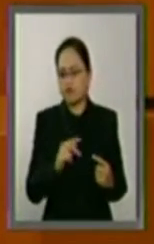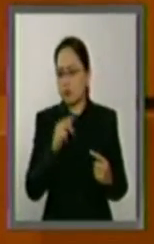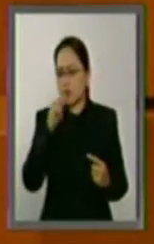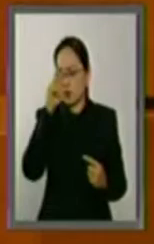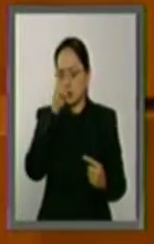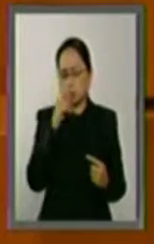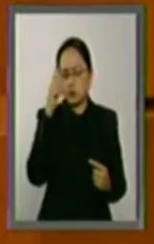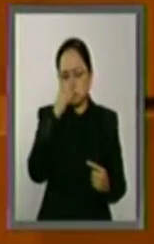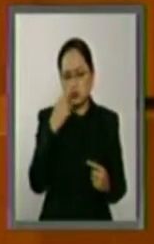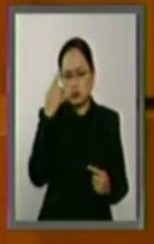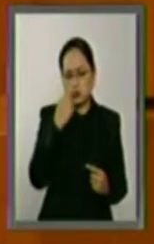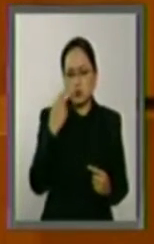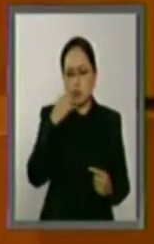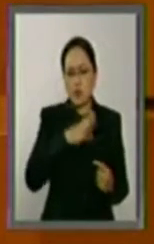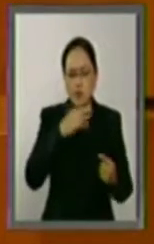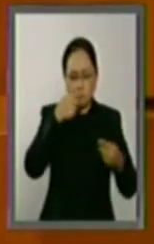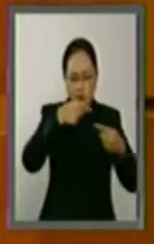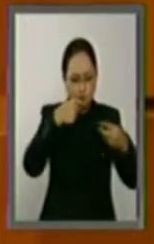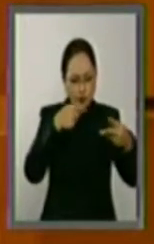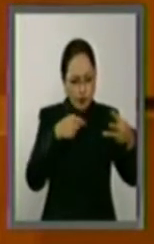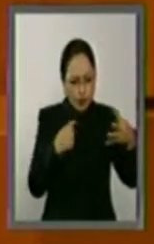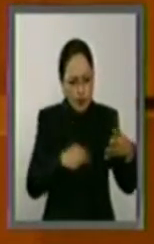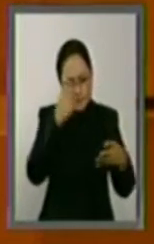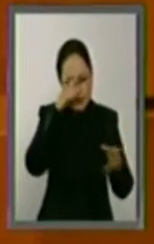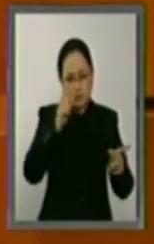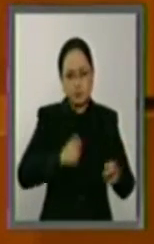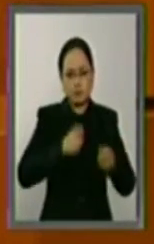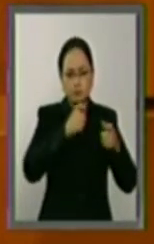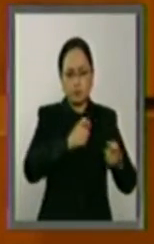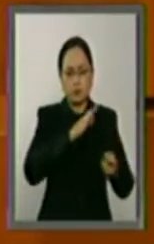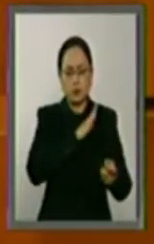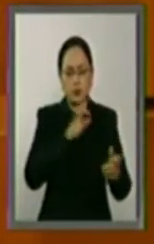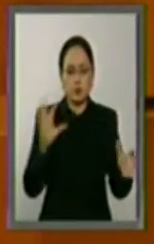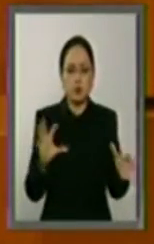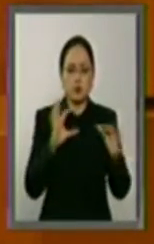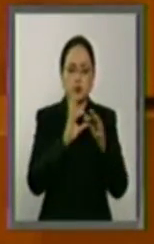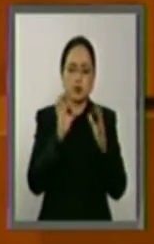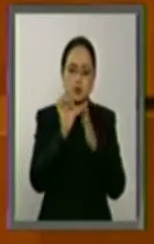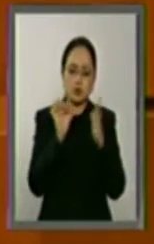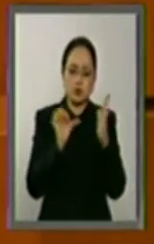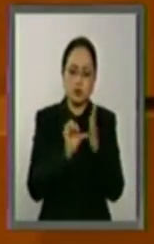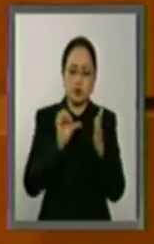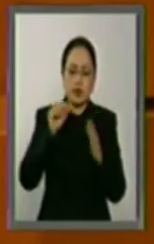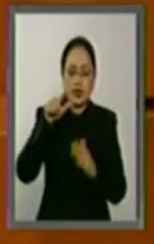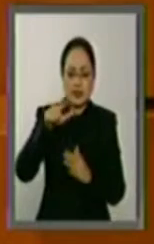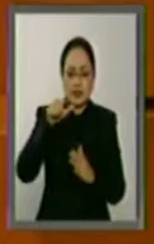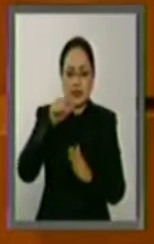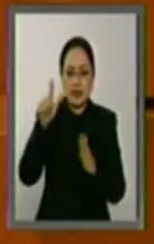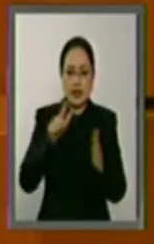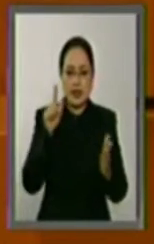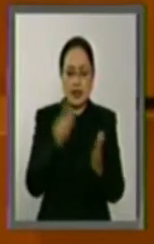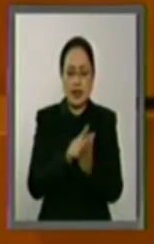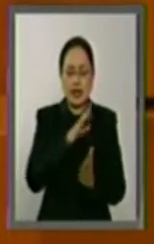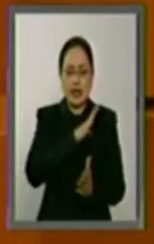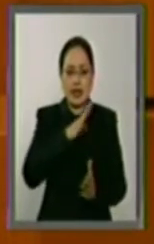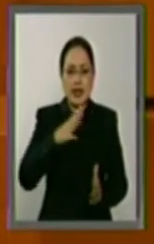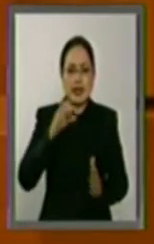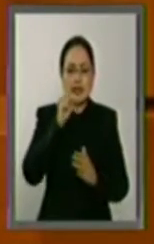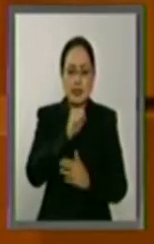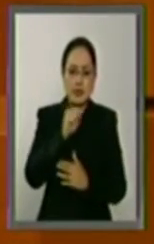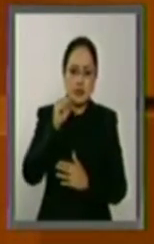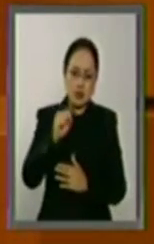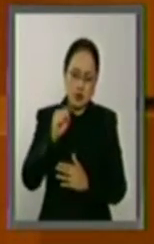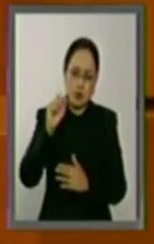con los requisitos establecidos para ocupar el cargo en el artículo 17 de la Ley General del Sistema Nacional de